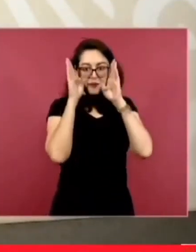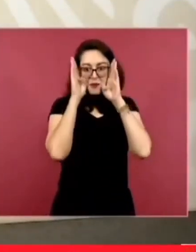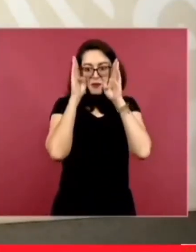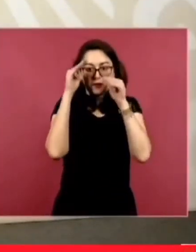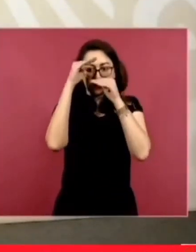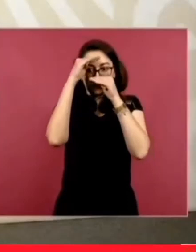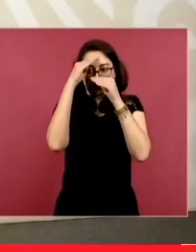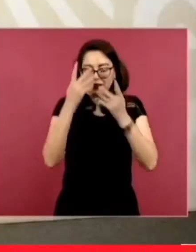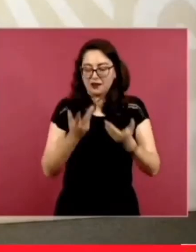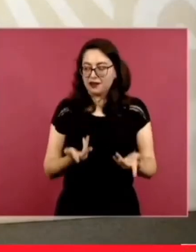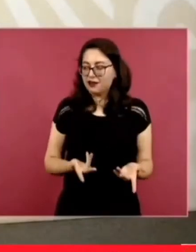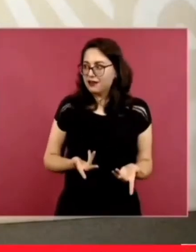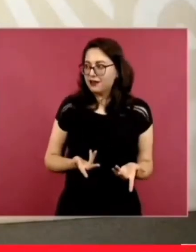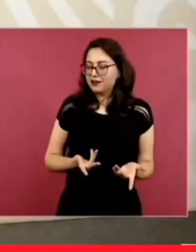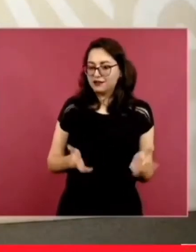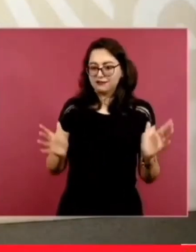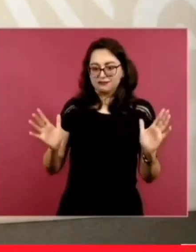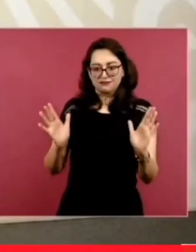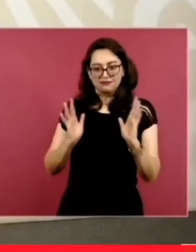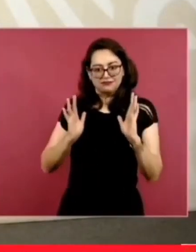sin justificación